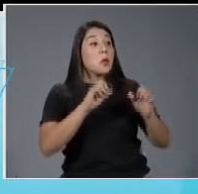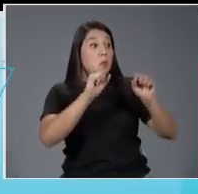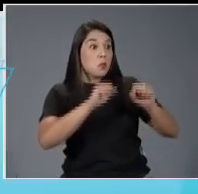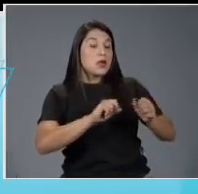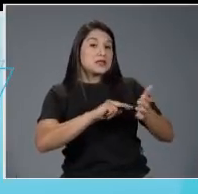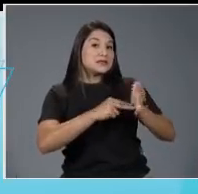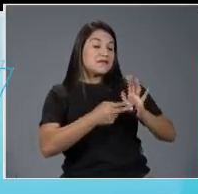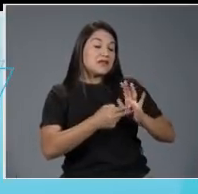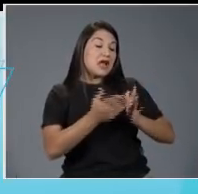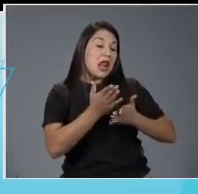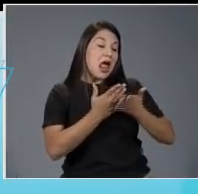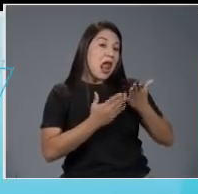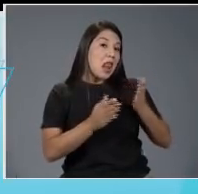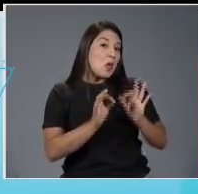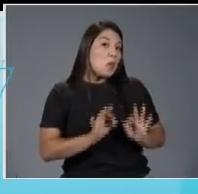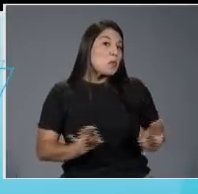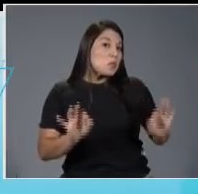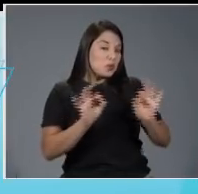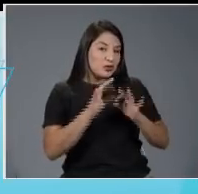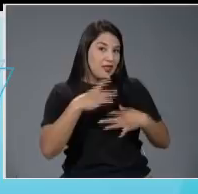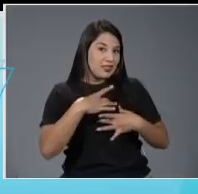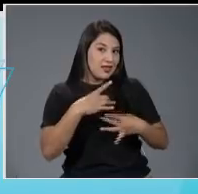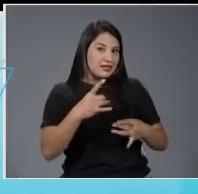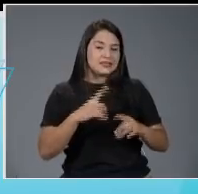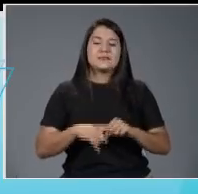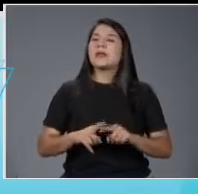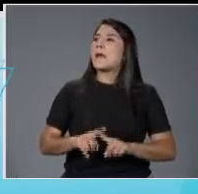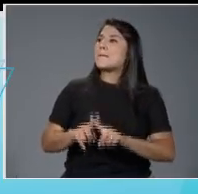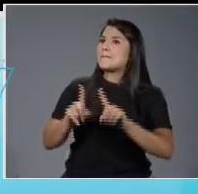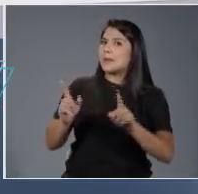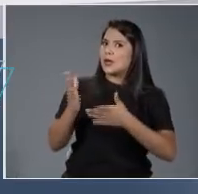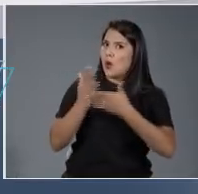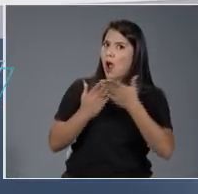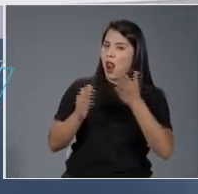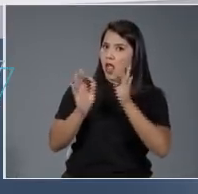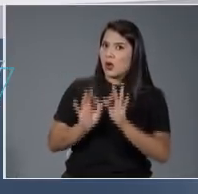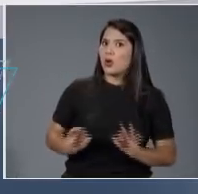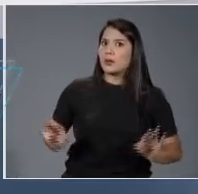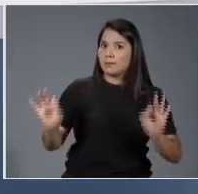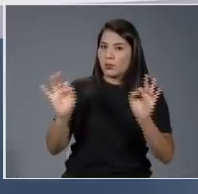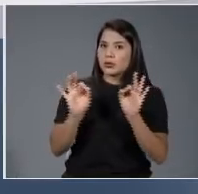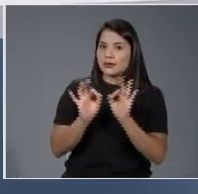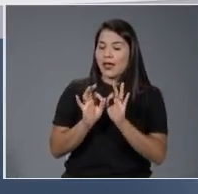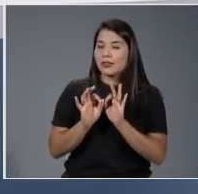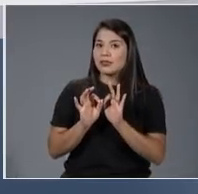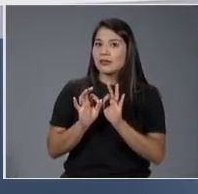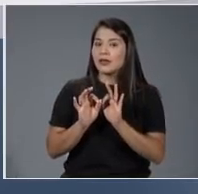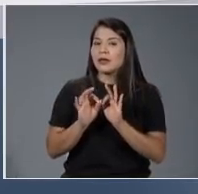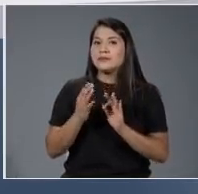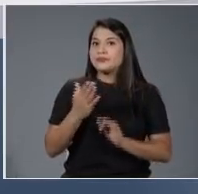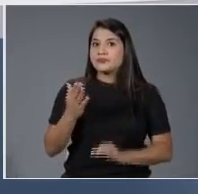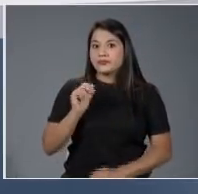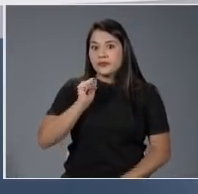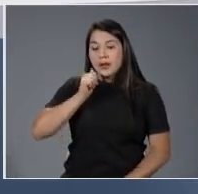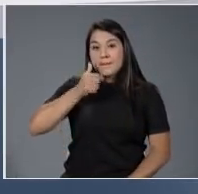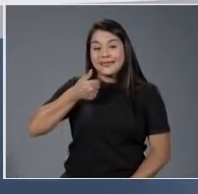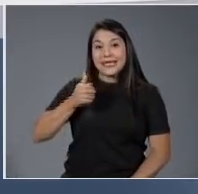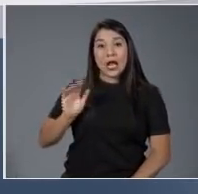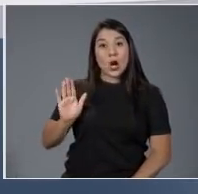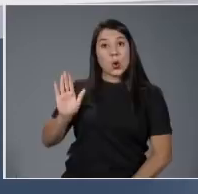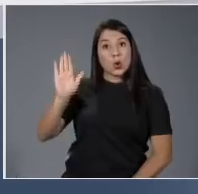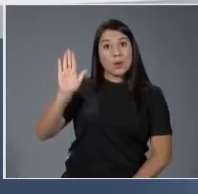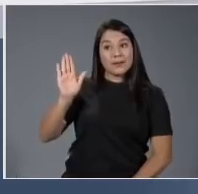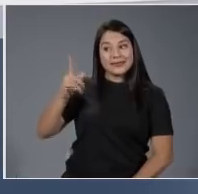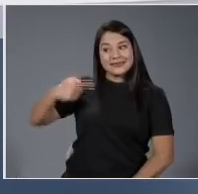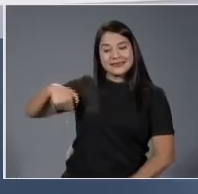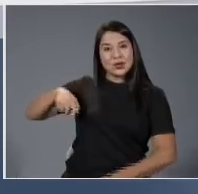simbólico interesante. Don Francisco, pero sí hay algo importante, y es que mañana se va a juramentar a